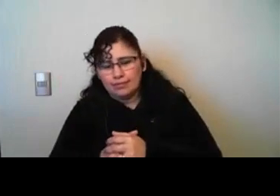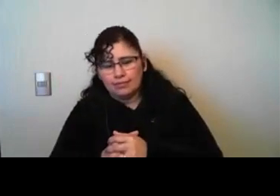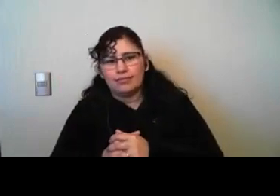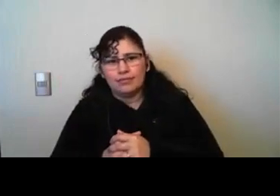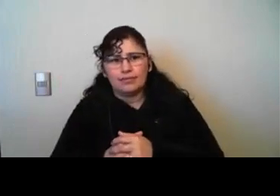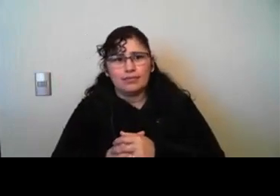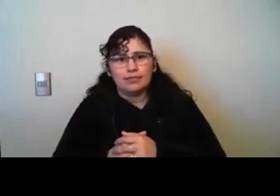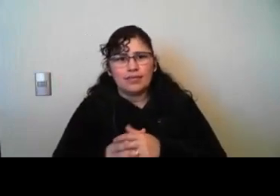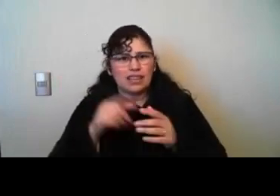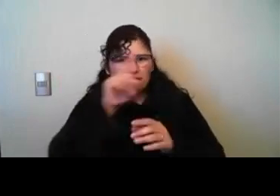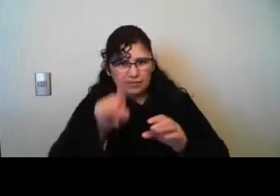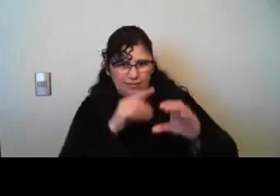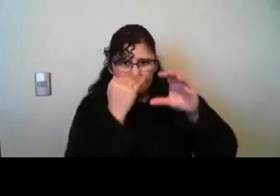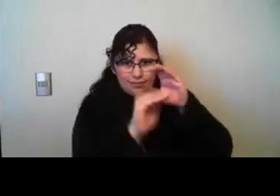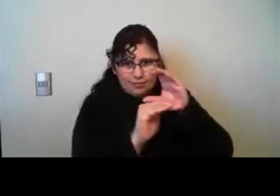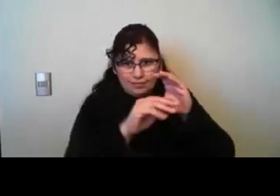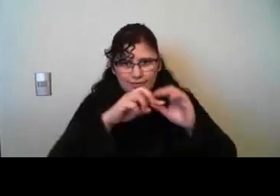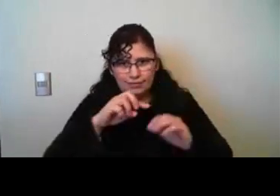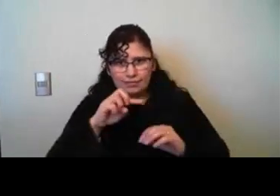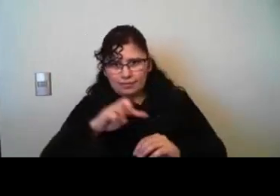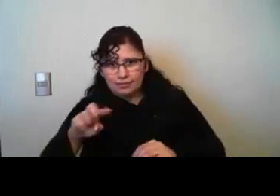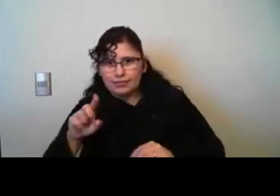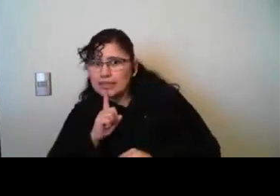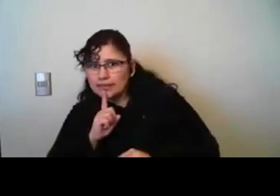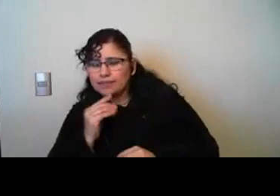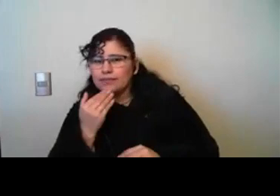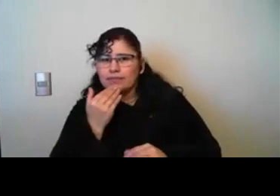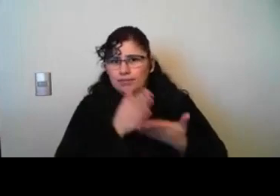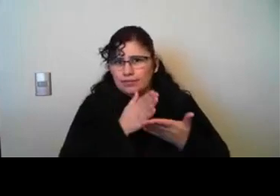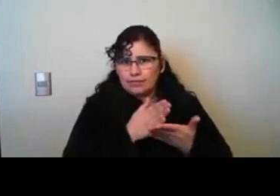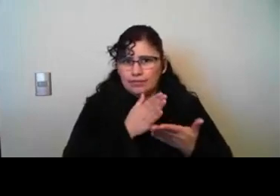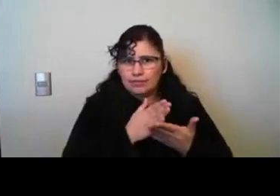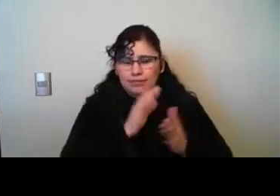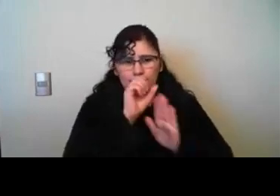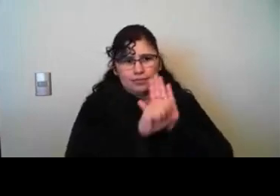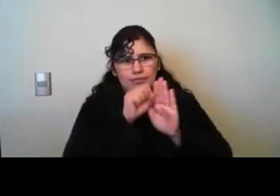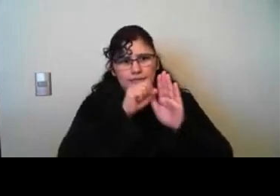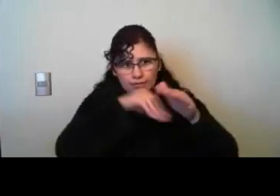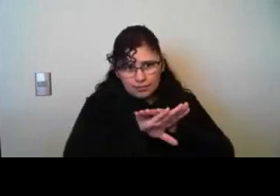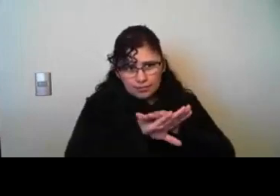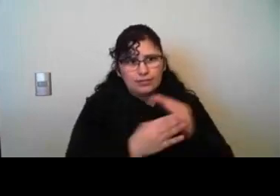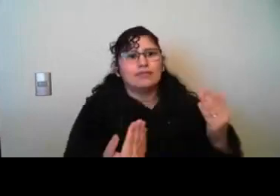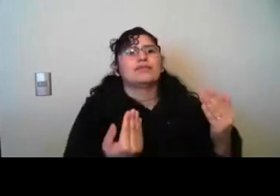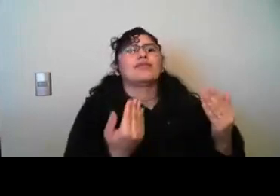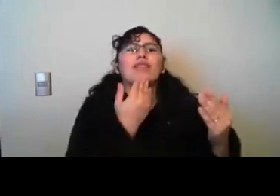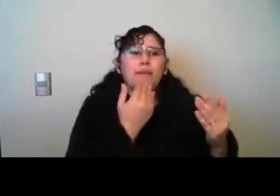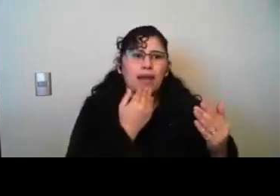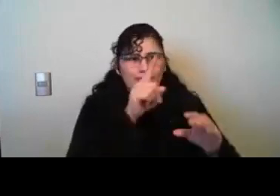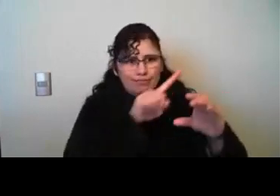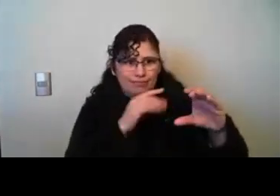estar en Cividuc el PPT y la clase grabada. Que tengan